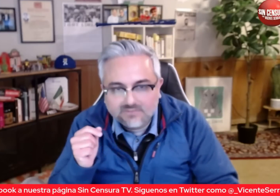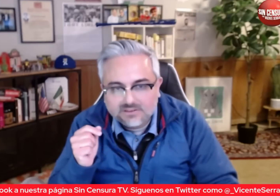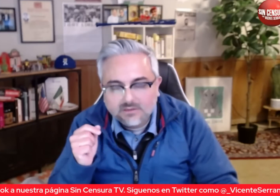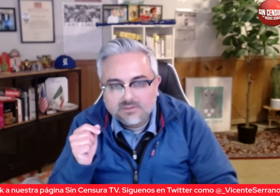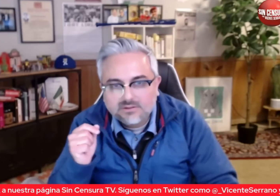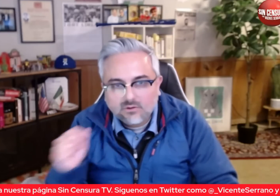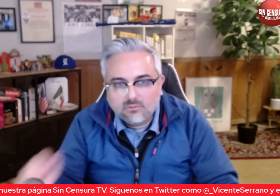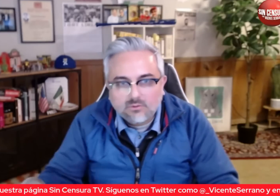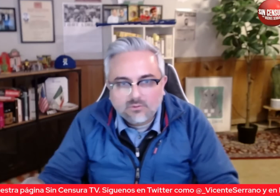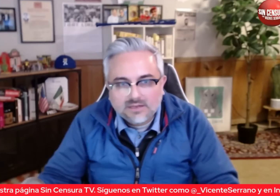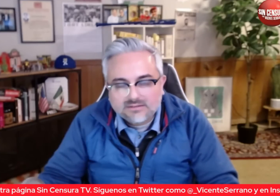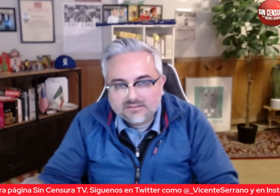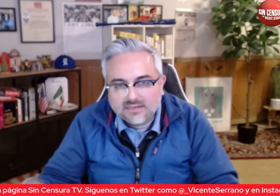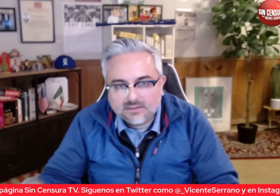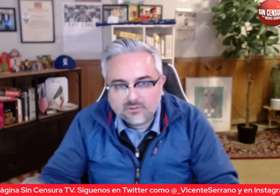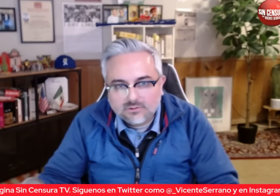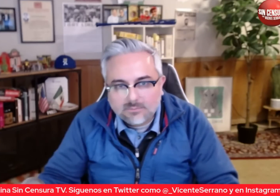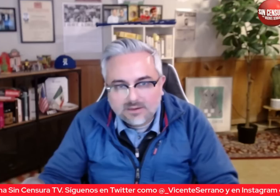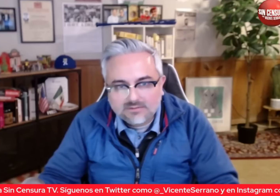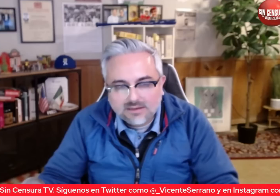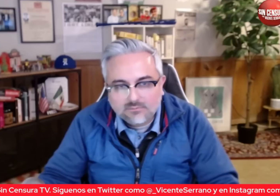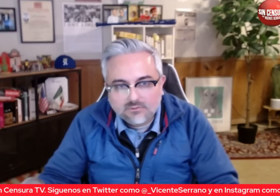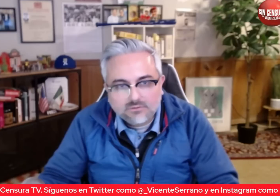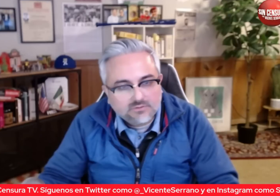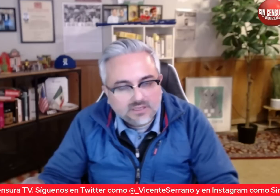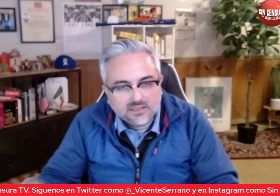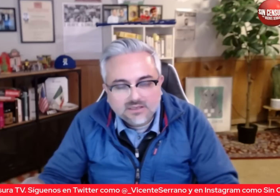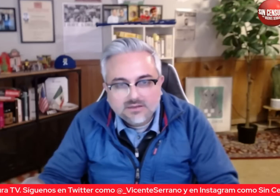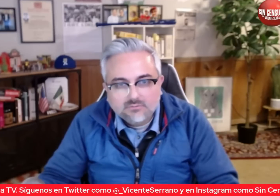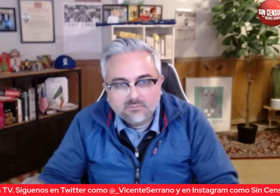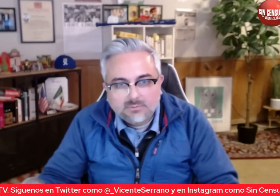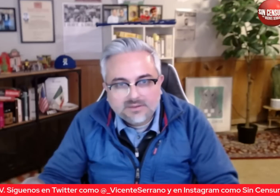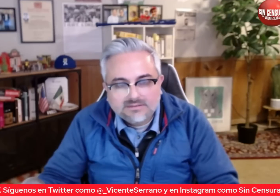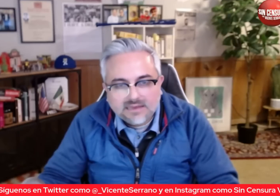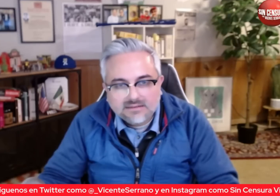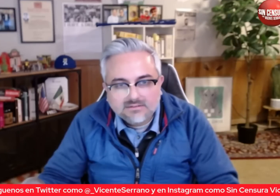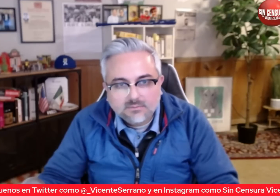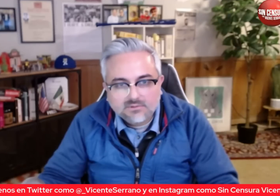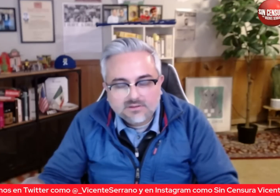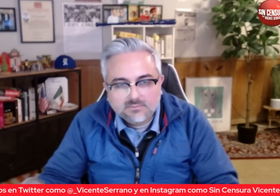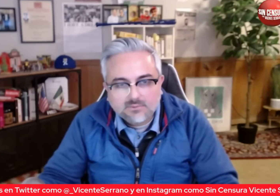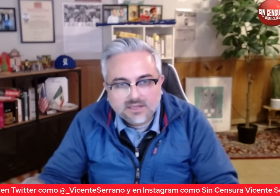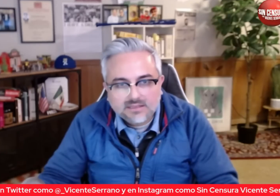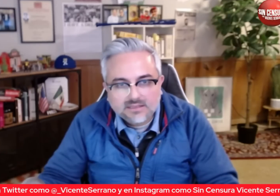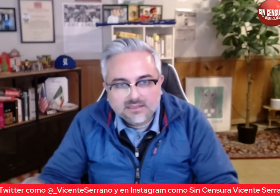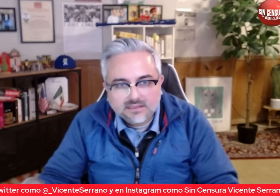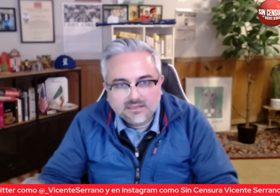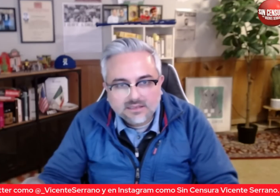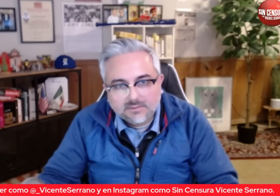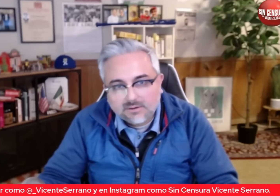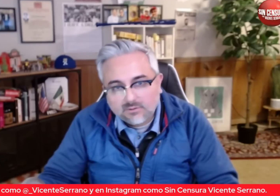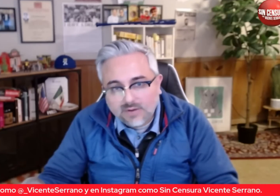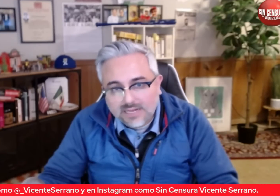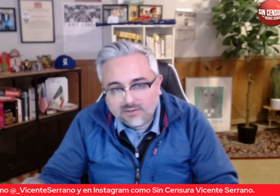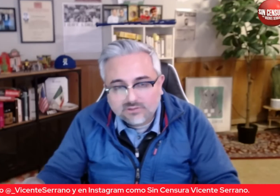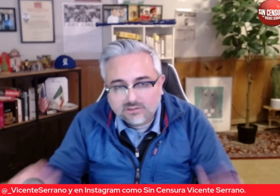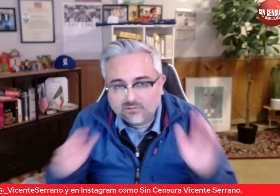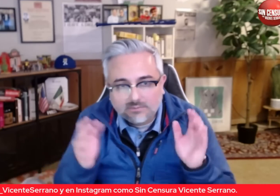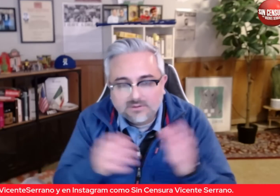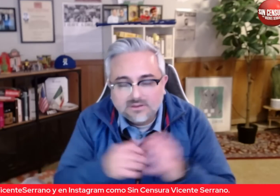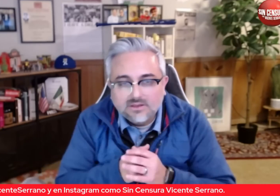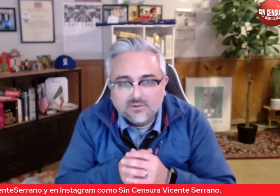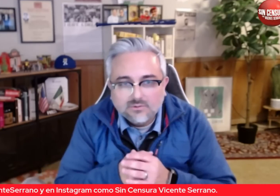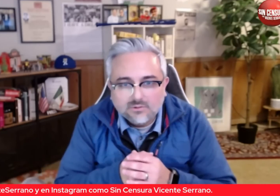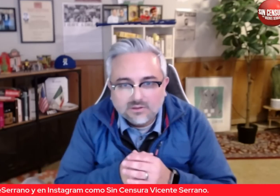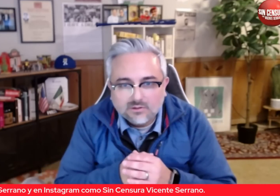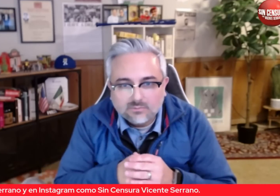ayer efectivamente hubo un asesinato en una plaza muy fifí, muy pipiris nice, como se dice por ahí, del barrio de Polanco, usted lo